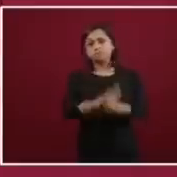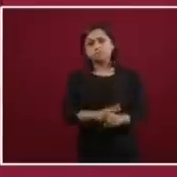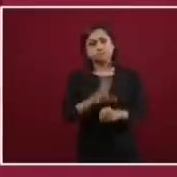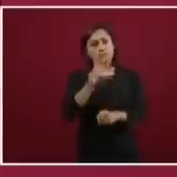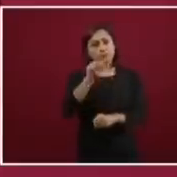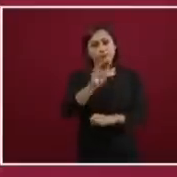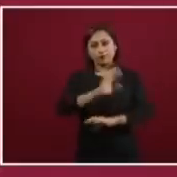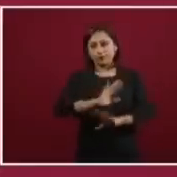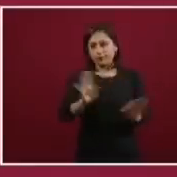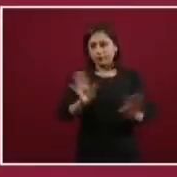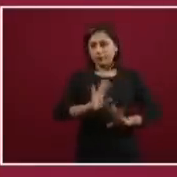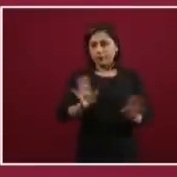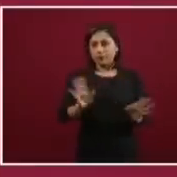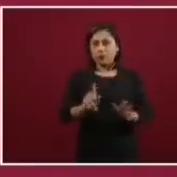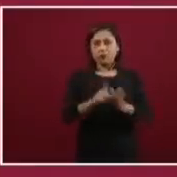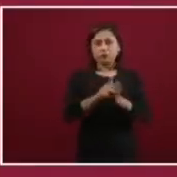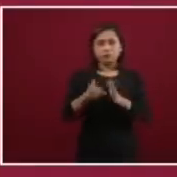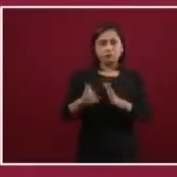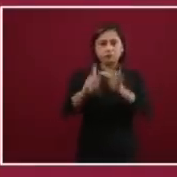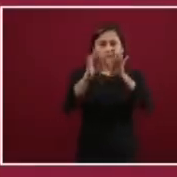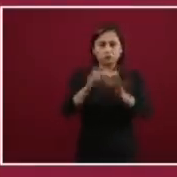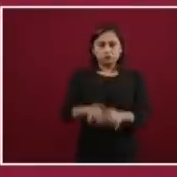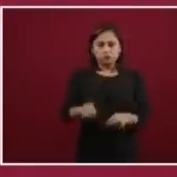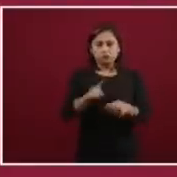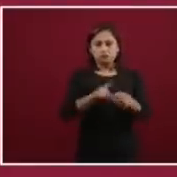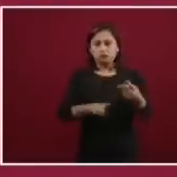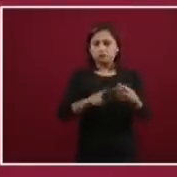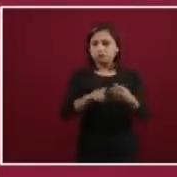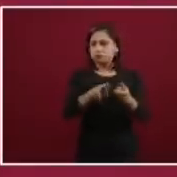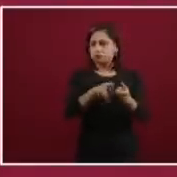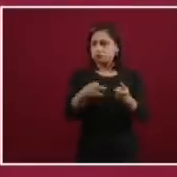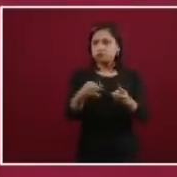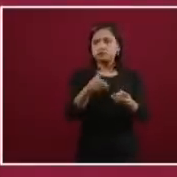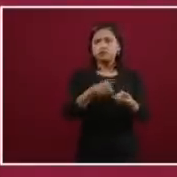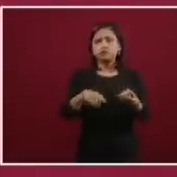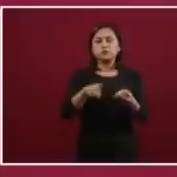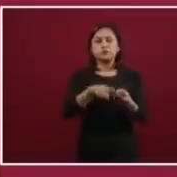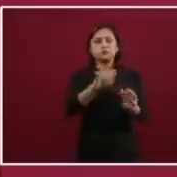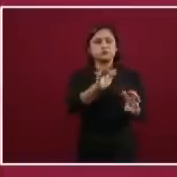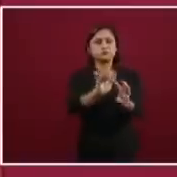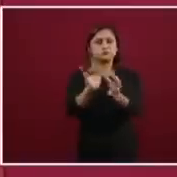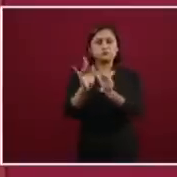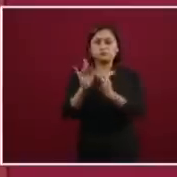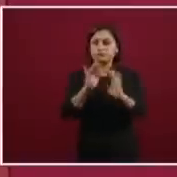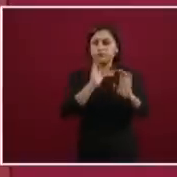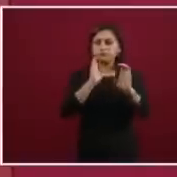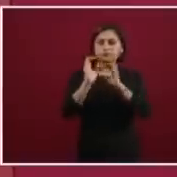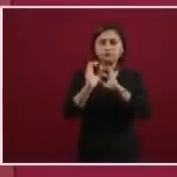la prensa los medios se regulan con los medios